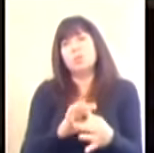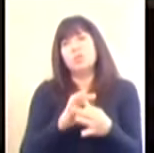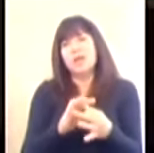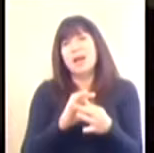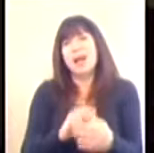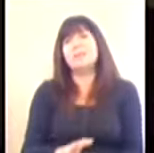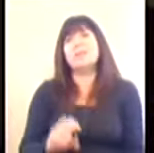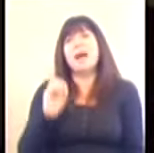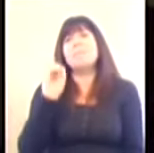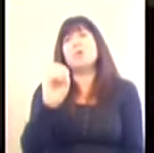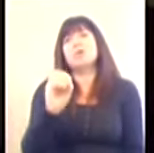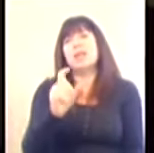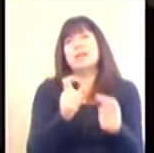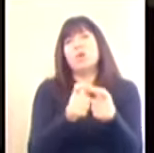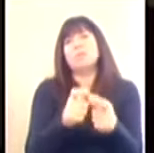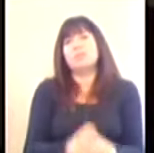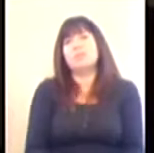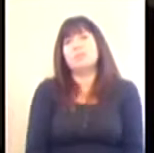desde esta comisión. Muchas gracias.